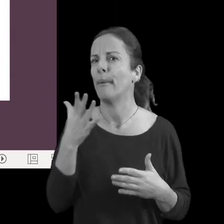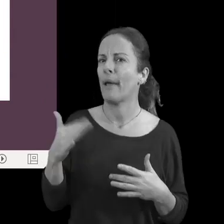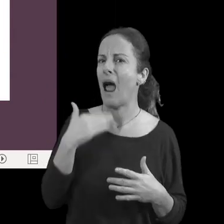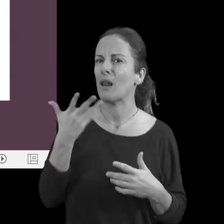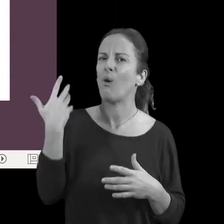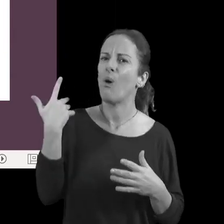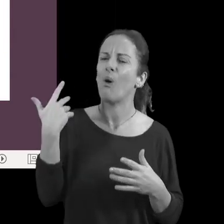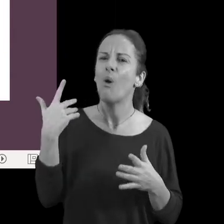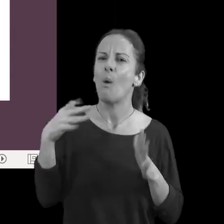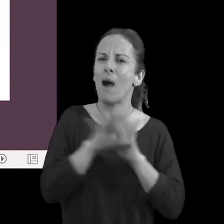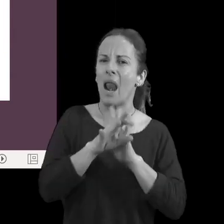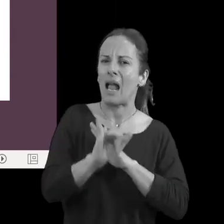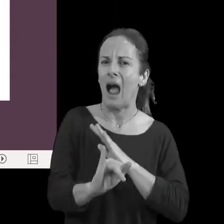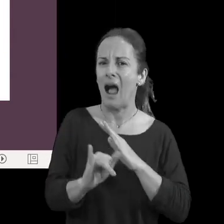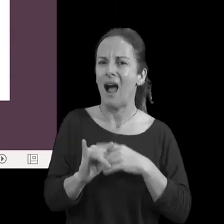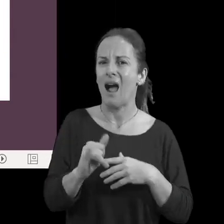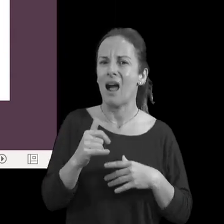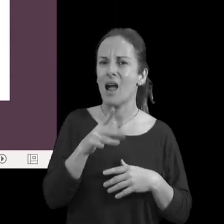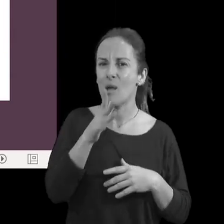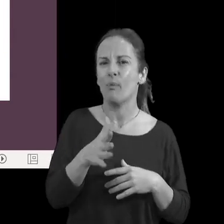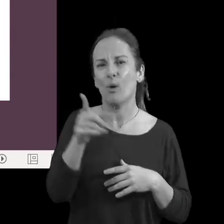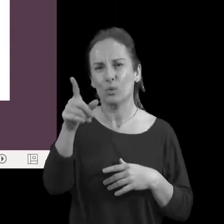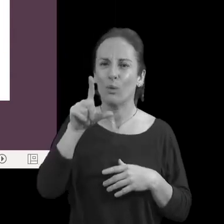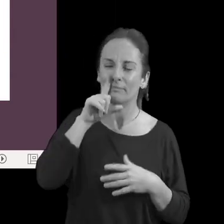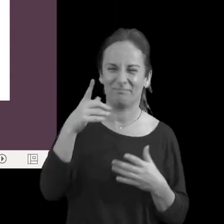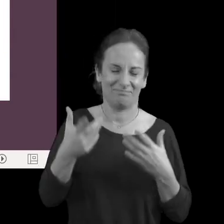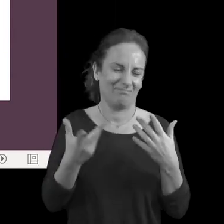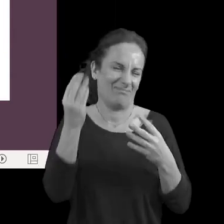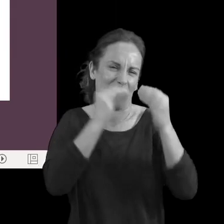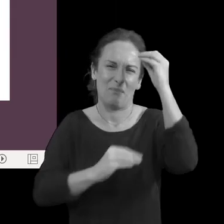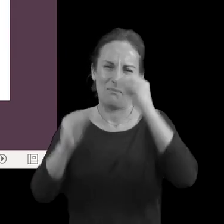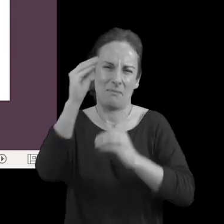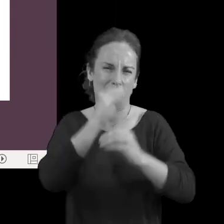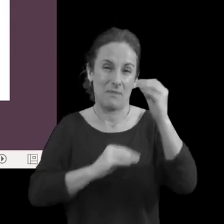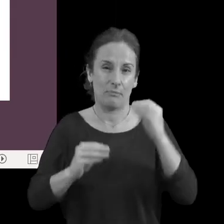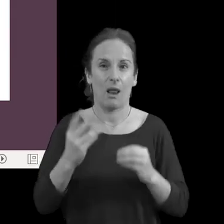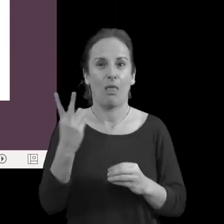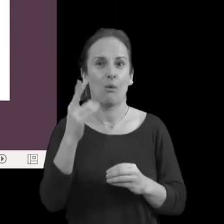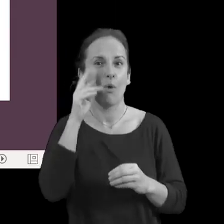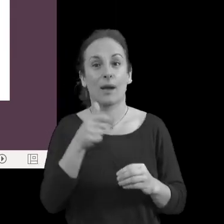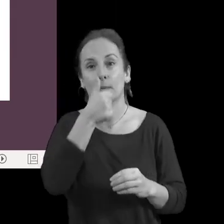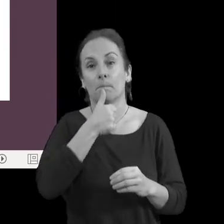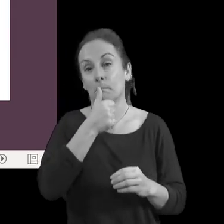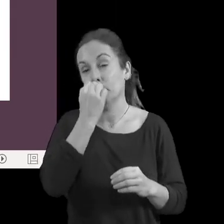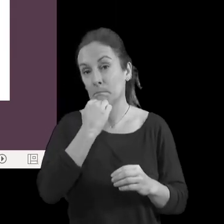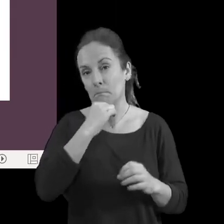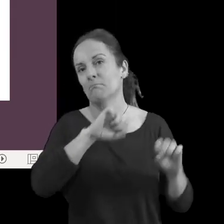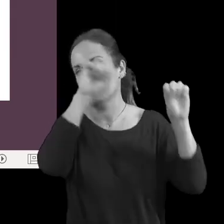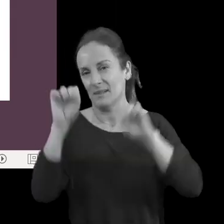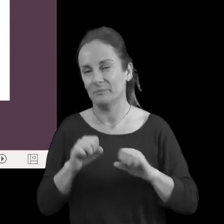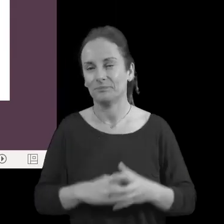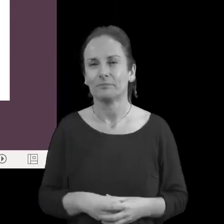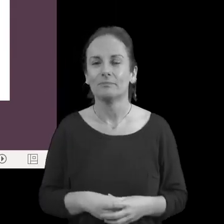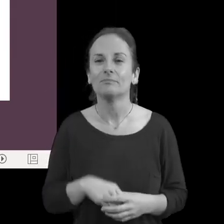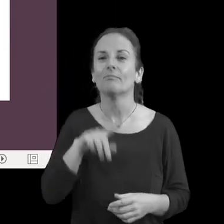la envidia del pene, etcétera, ¿no? También hay otra película que se titula 80 Eguneas, sobre la